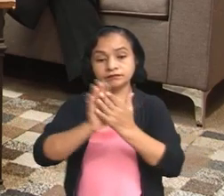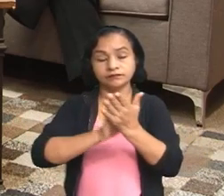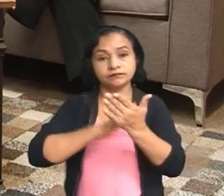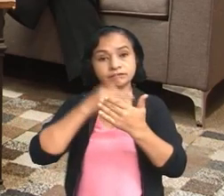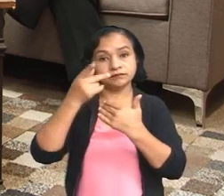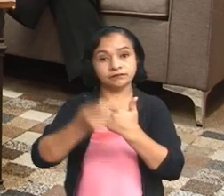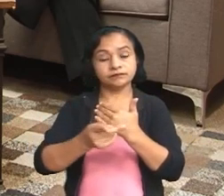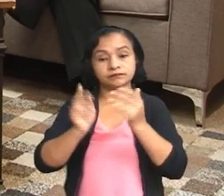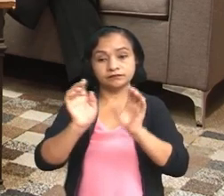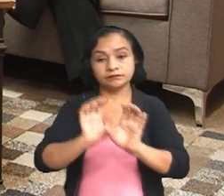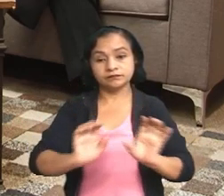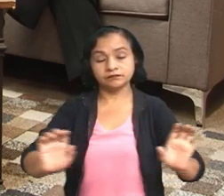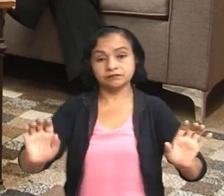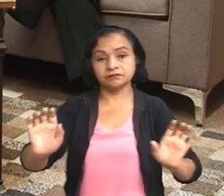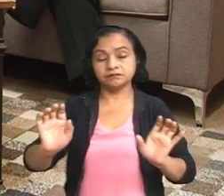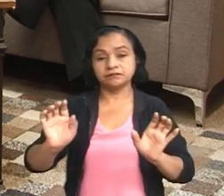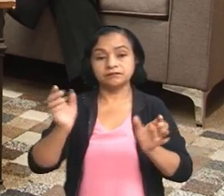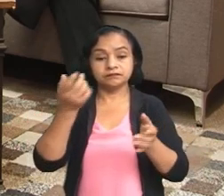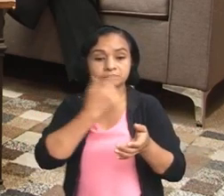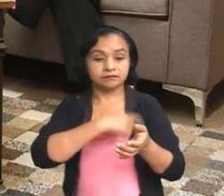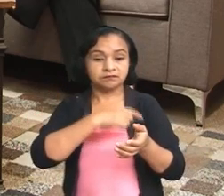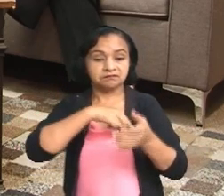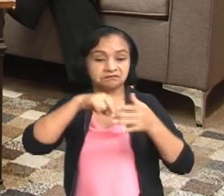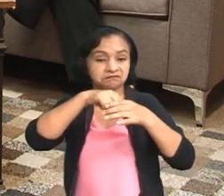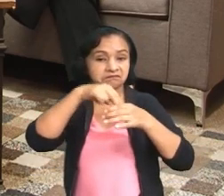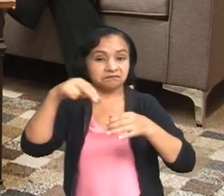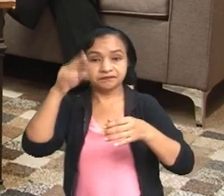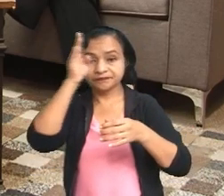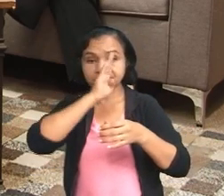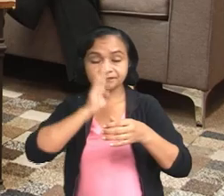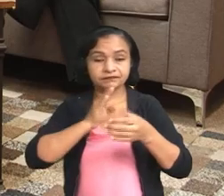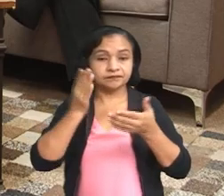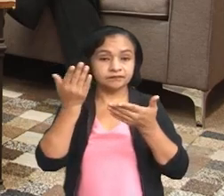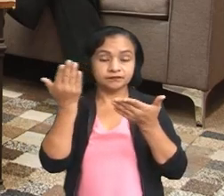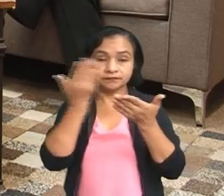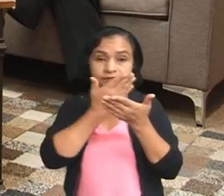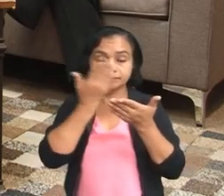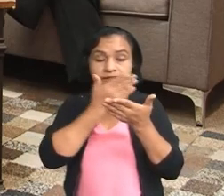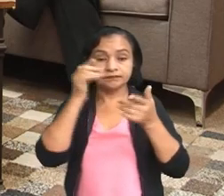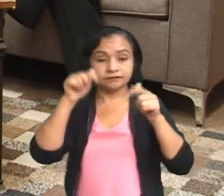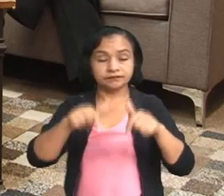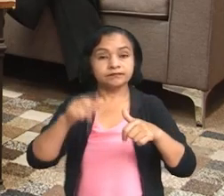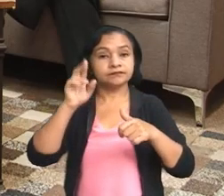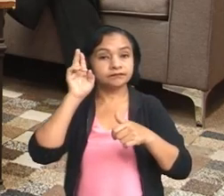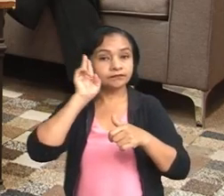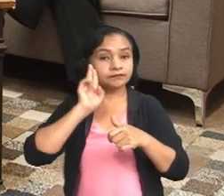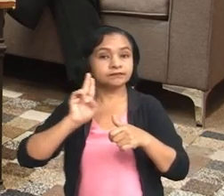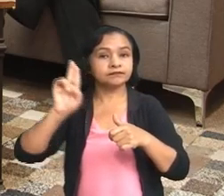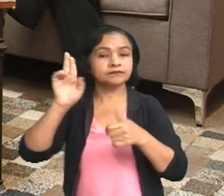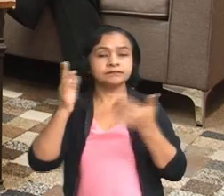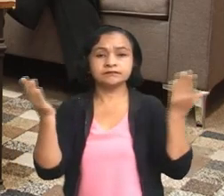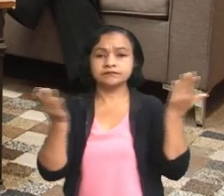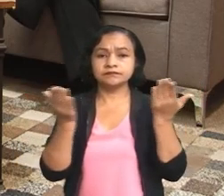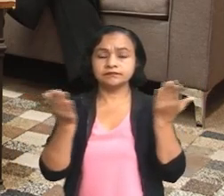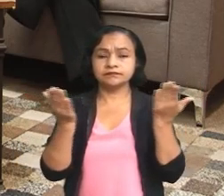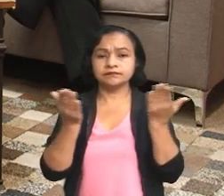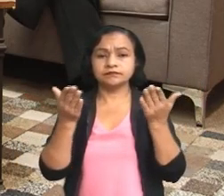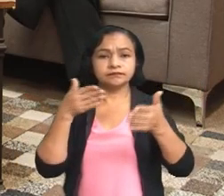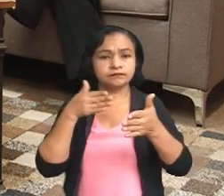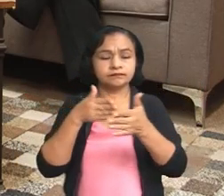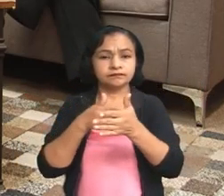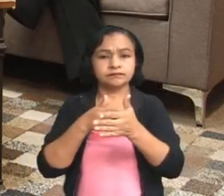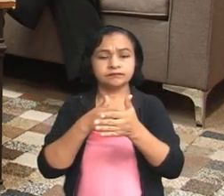que habían estado excluidos del sistema educativo regular, niños que no tenían acceso a educación y que hoy están en la universidad. ¿Cómo comprendemos? Pero no solo se limita a